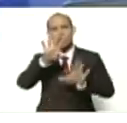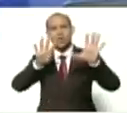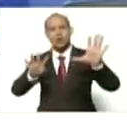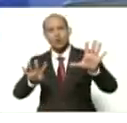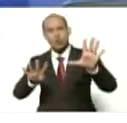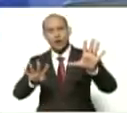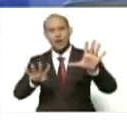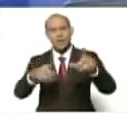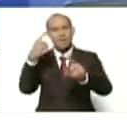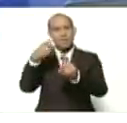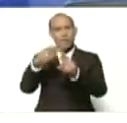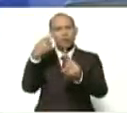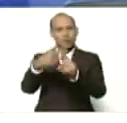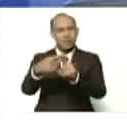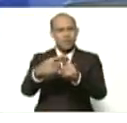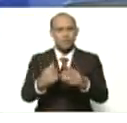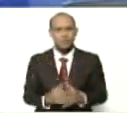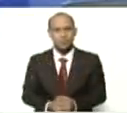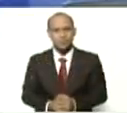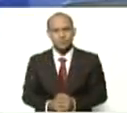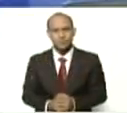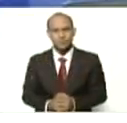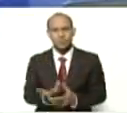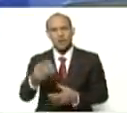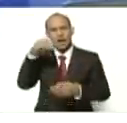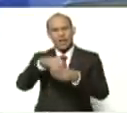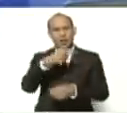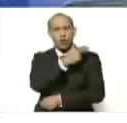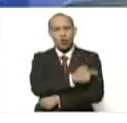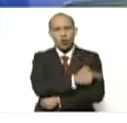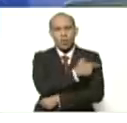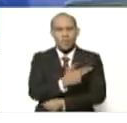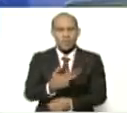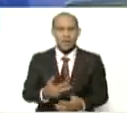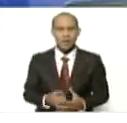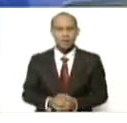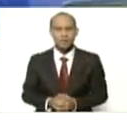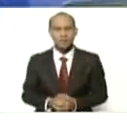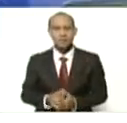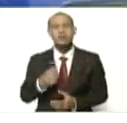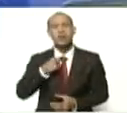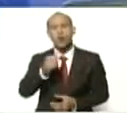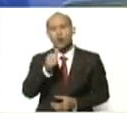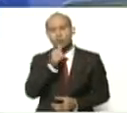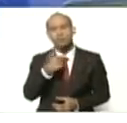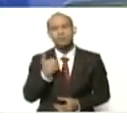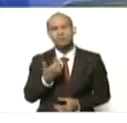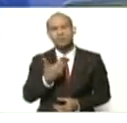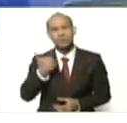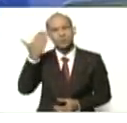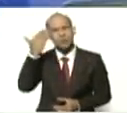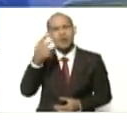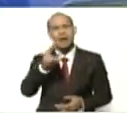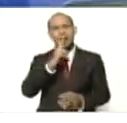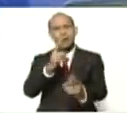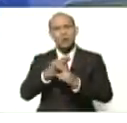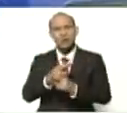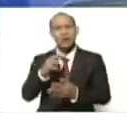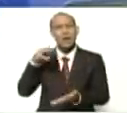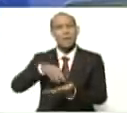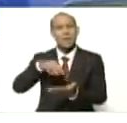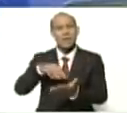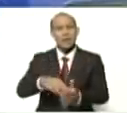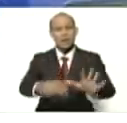activos cuantos están hospitalizados quiero respuestas miranda tiene